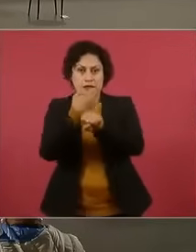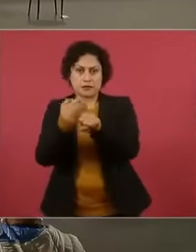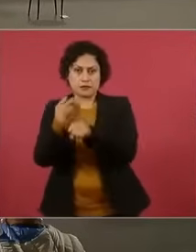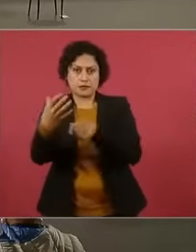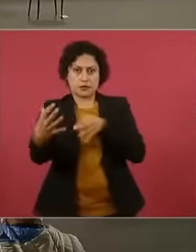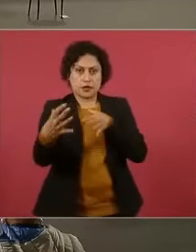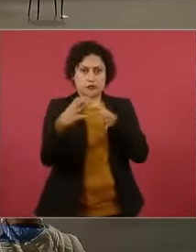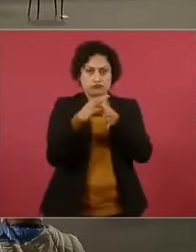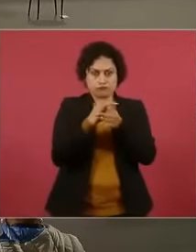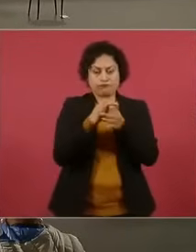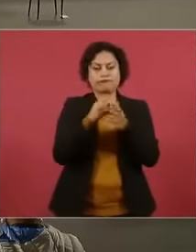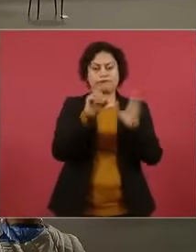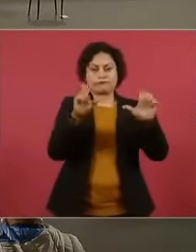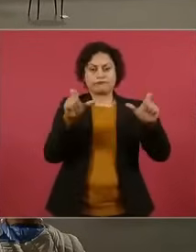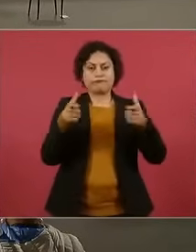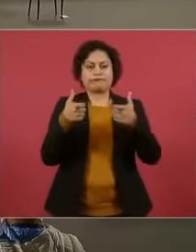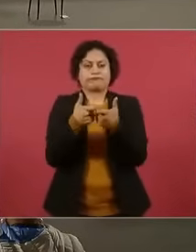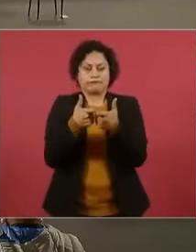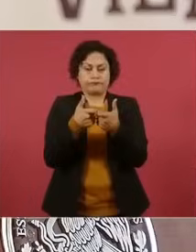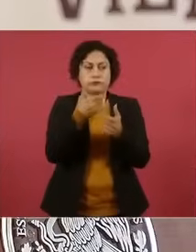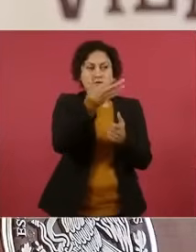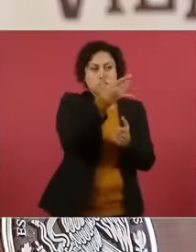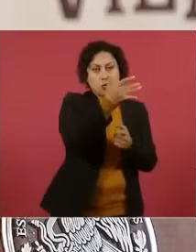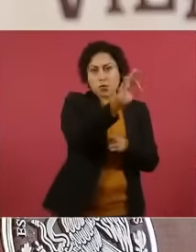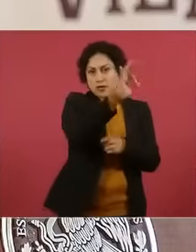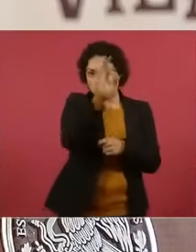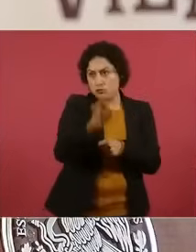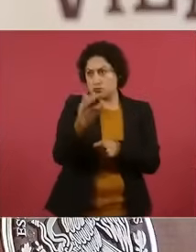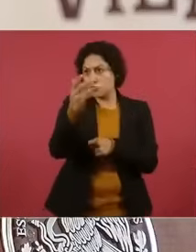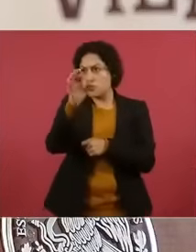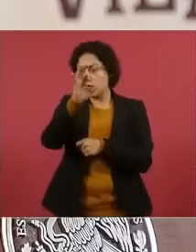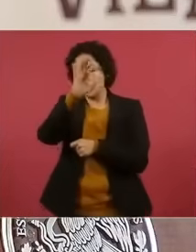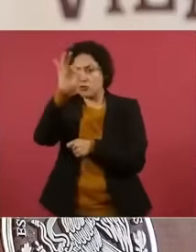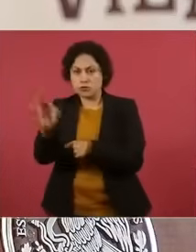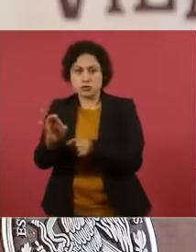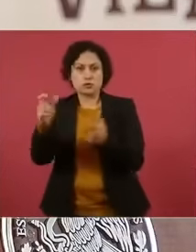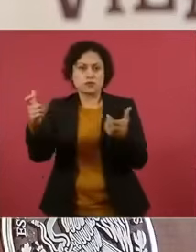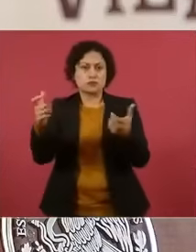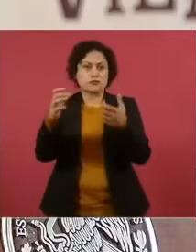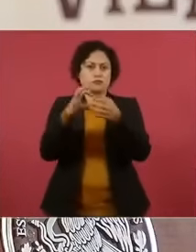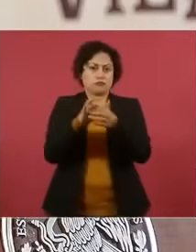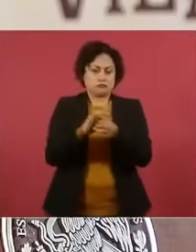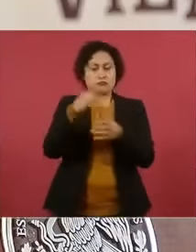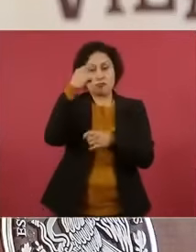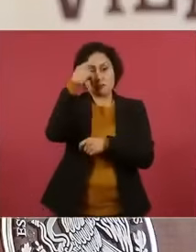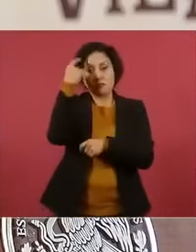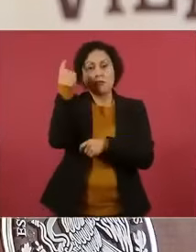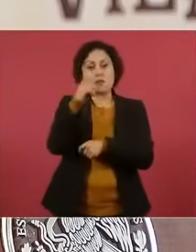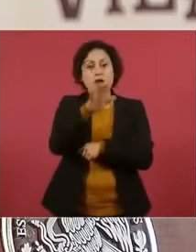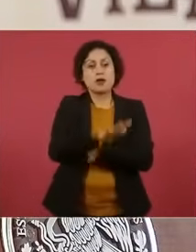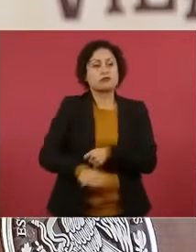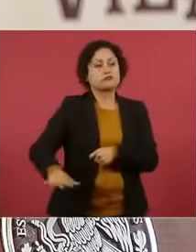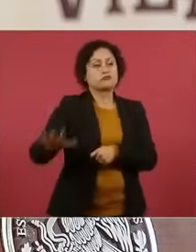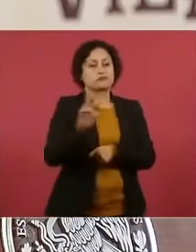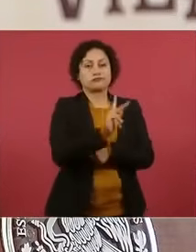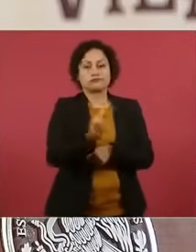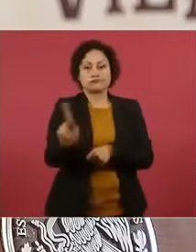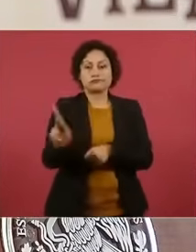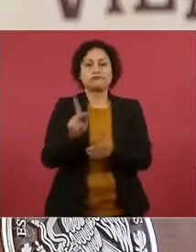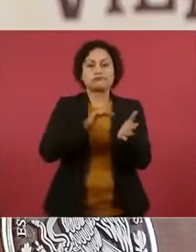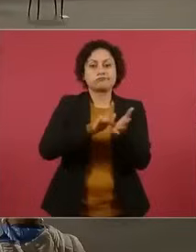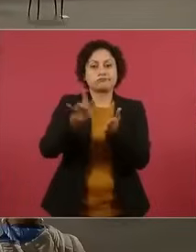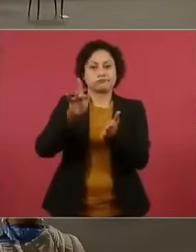convenios de aportación del 50% y del 50% para alcanzar la universalidad de esta pensión.